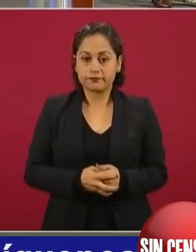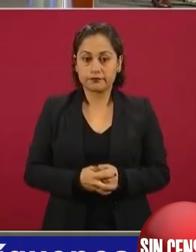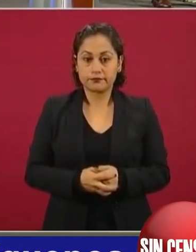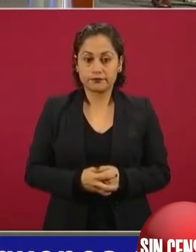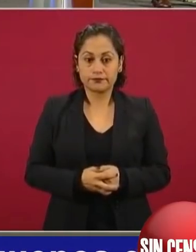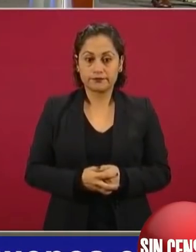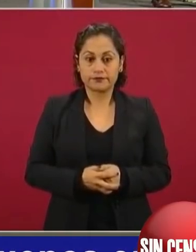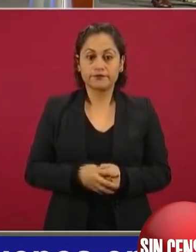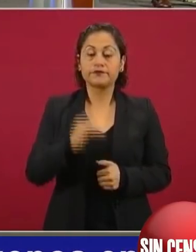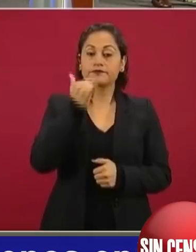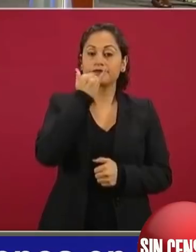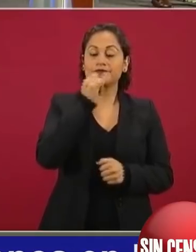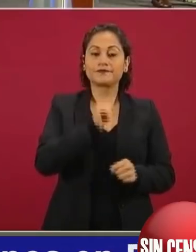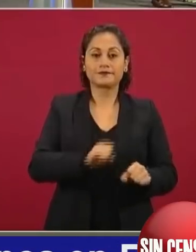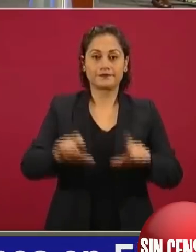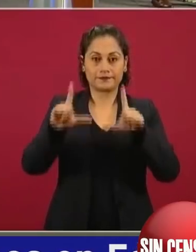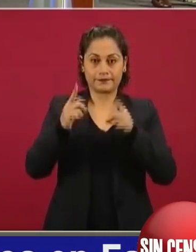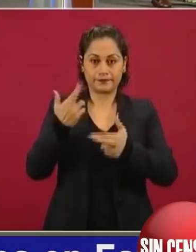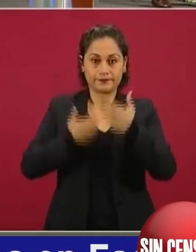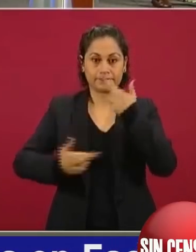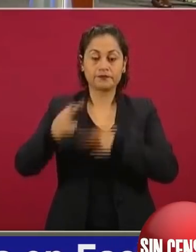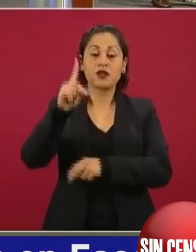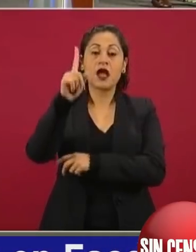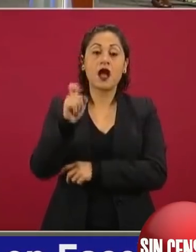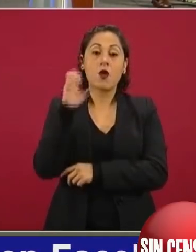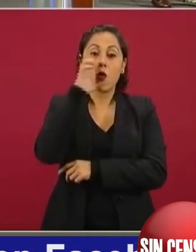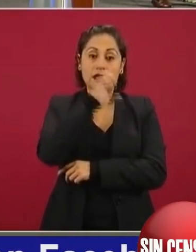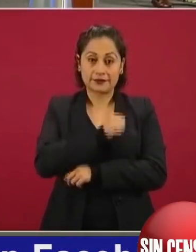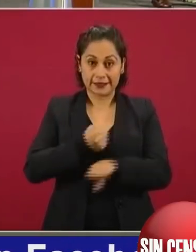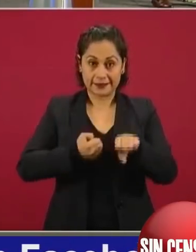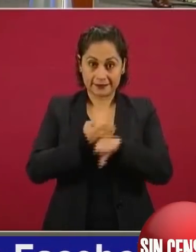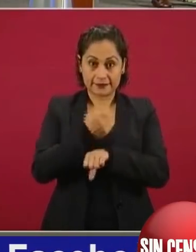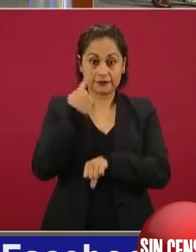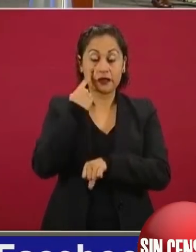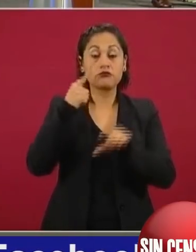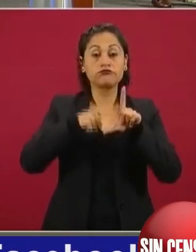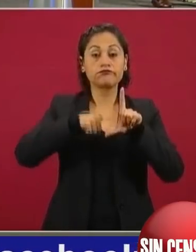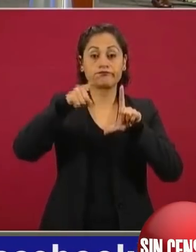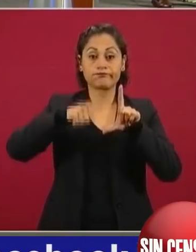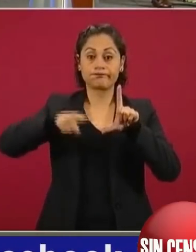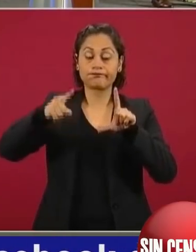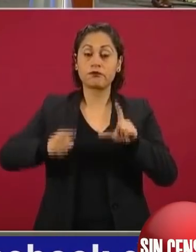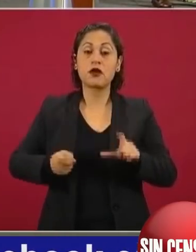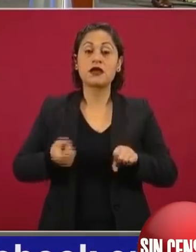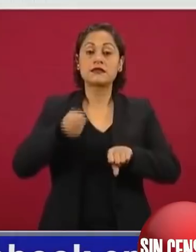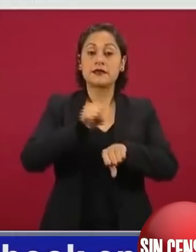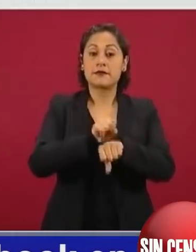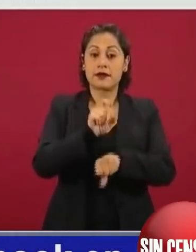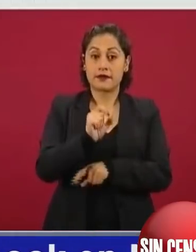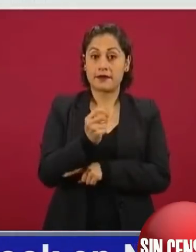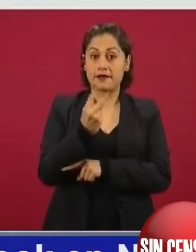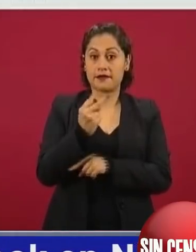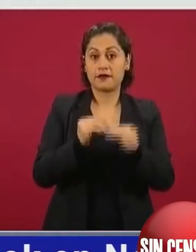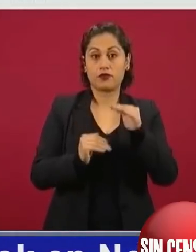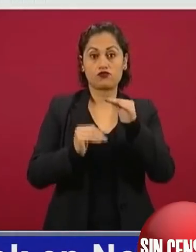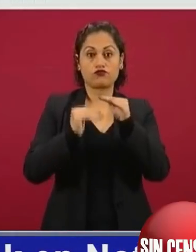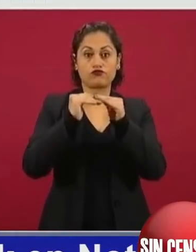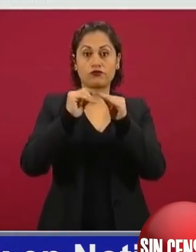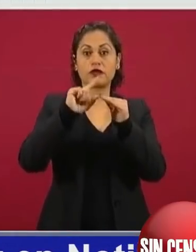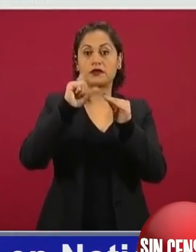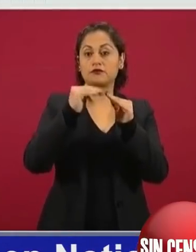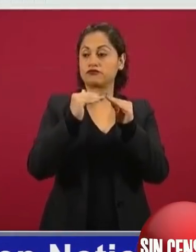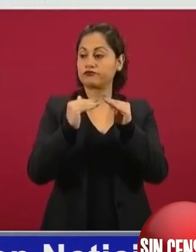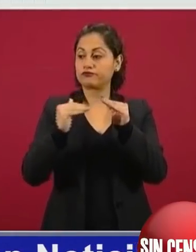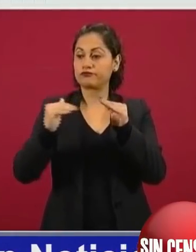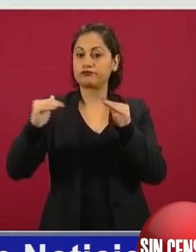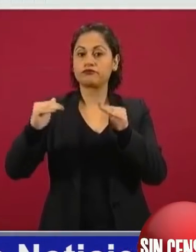Perdón, si nos regresamos. Esto es Aguascalientes, vemos esta trayectoria que ascendió hasta la semana 22, después una meseta con